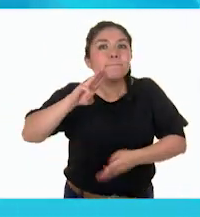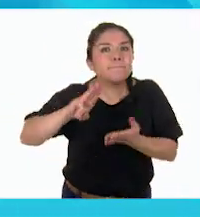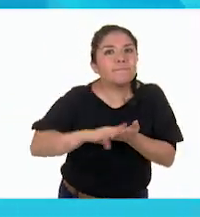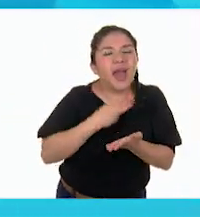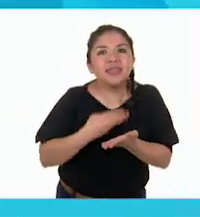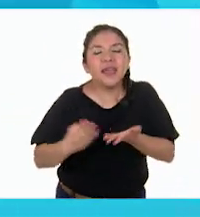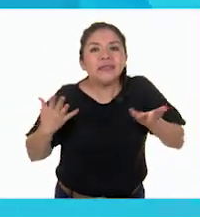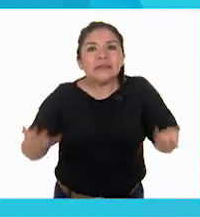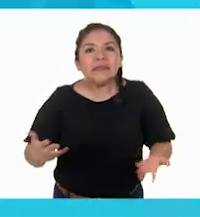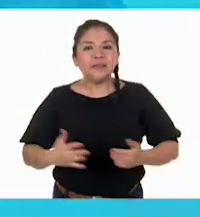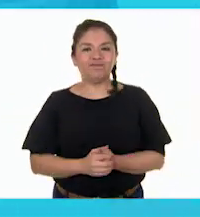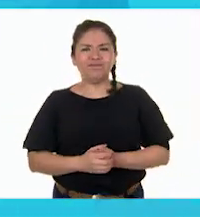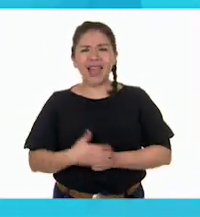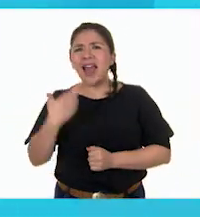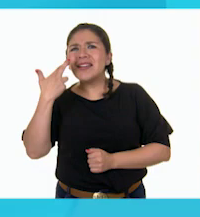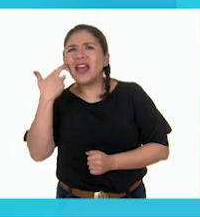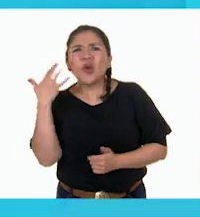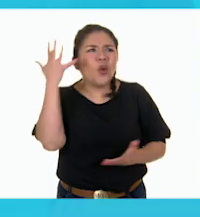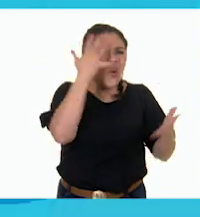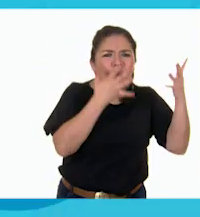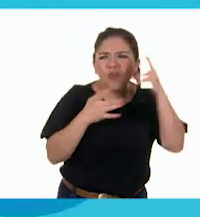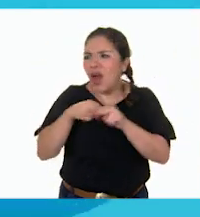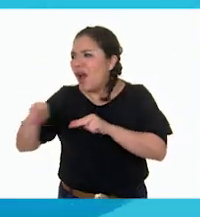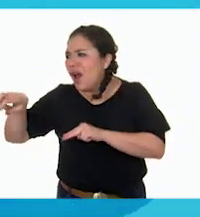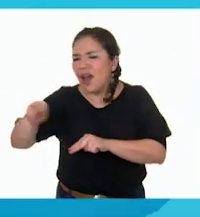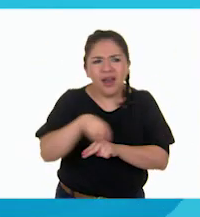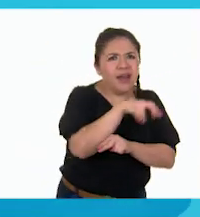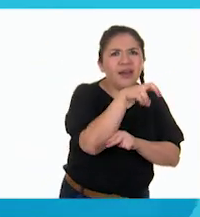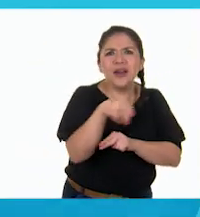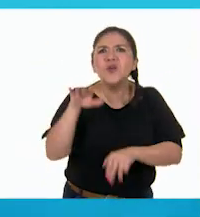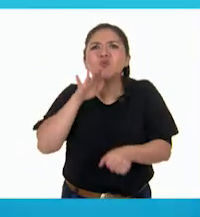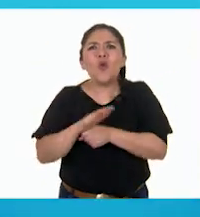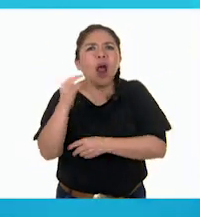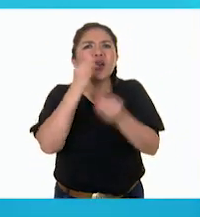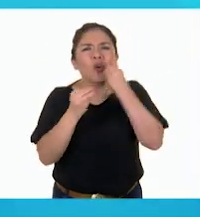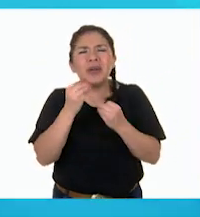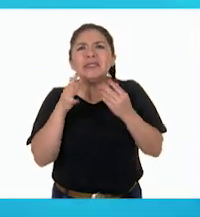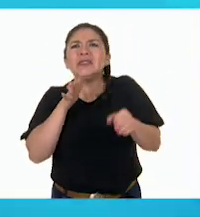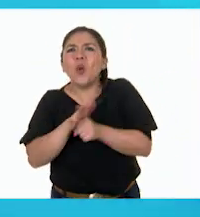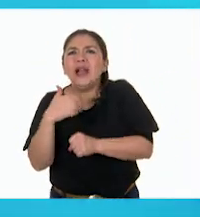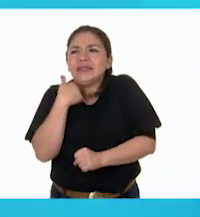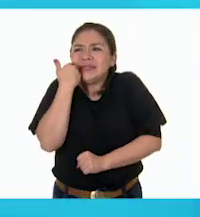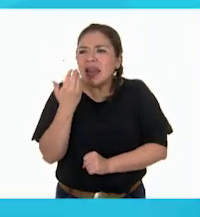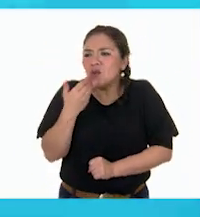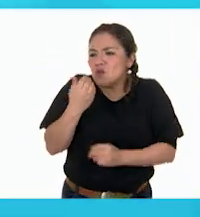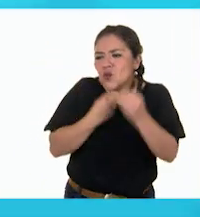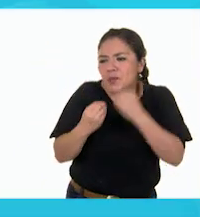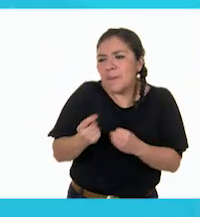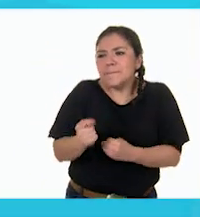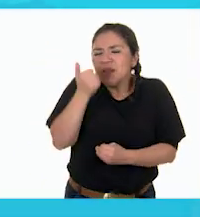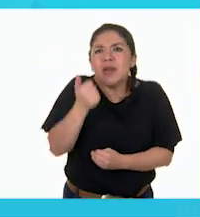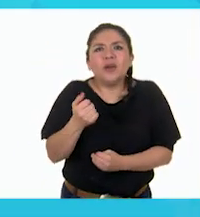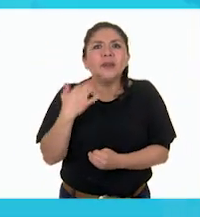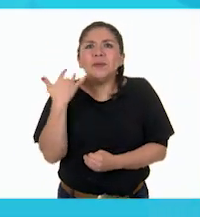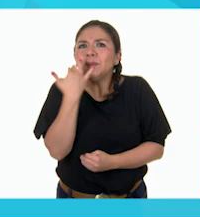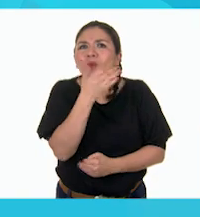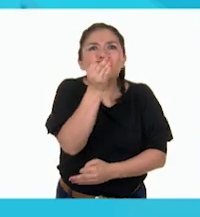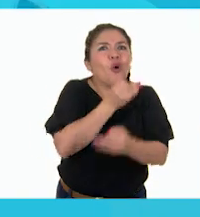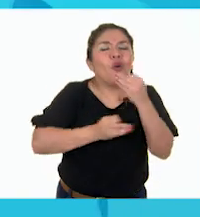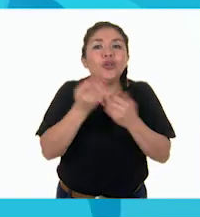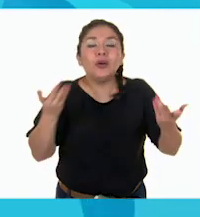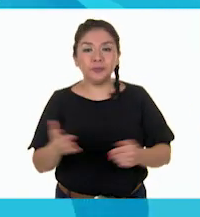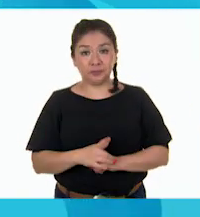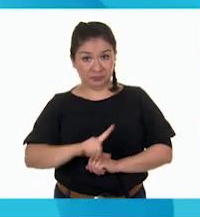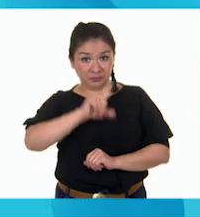mantequilla. El pobre ratón corría de un lado a otro, sabía y no sabía lo que tenía que comer primero. Y de